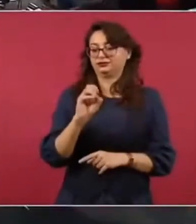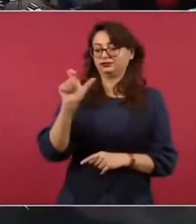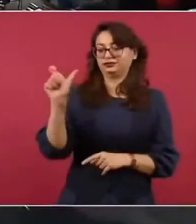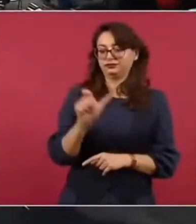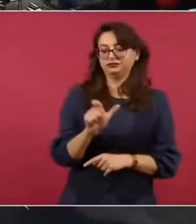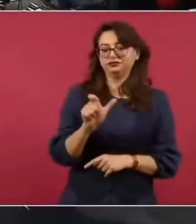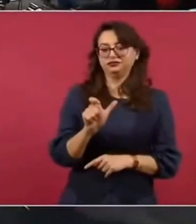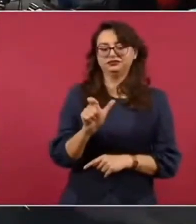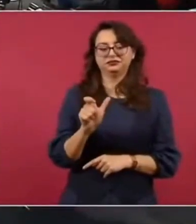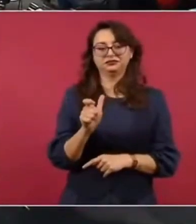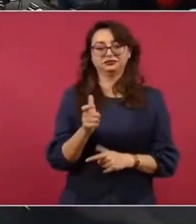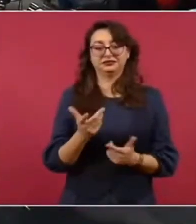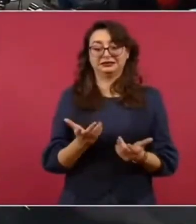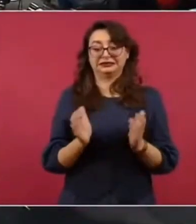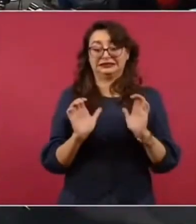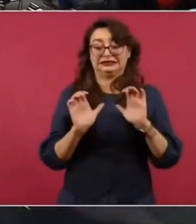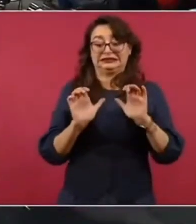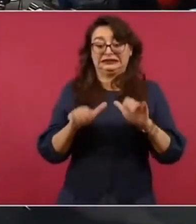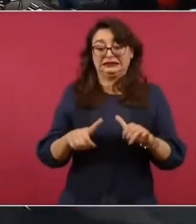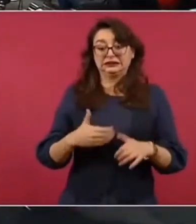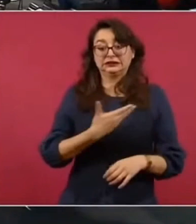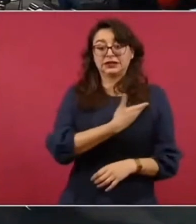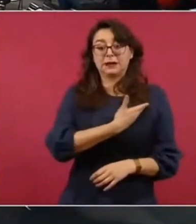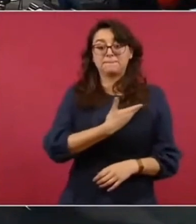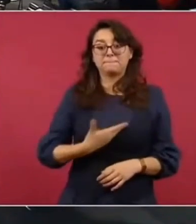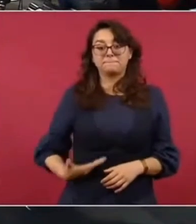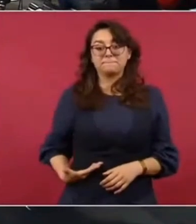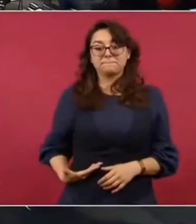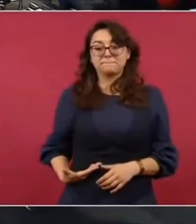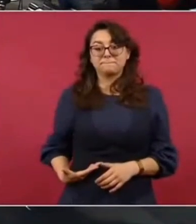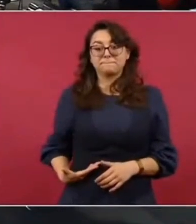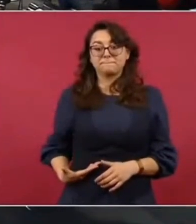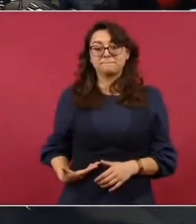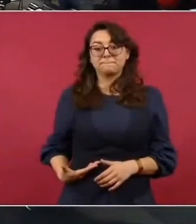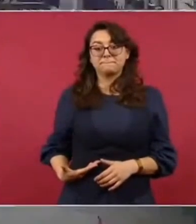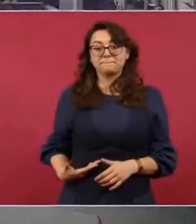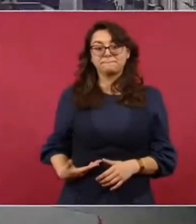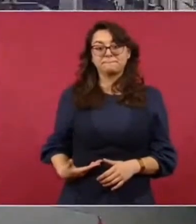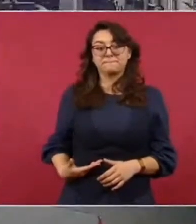en el mismo esquema, en lo económico.